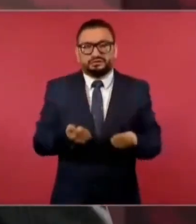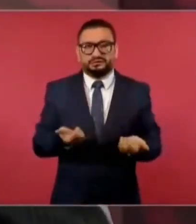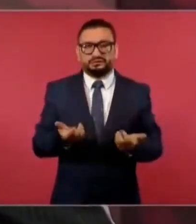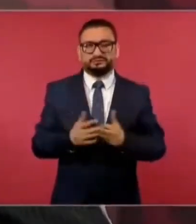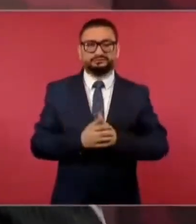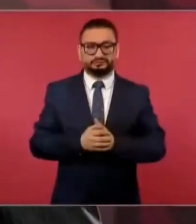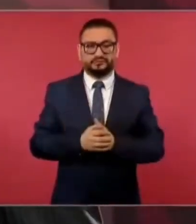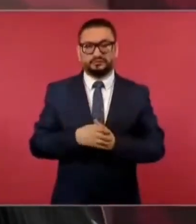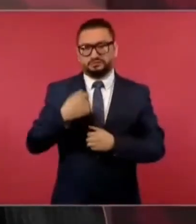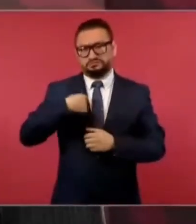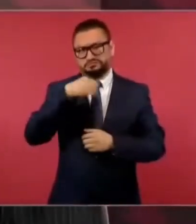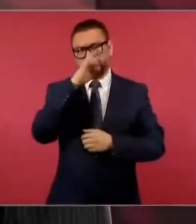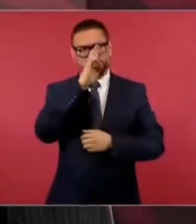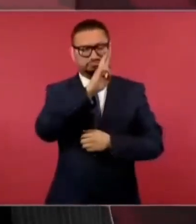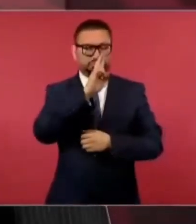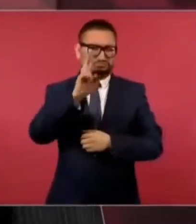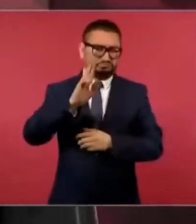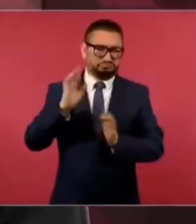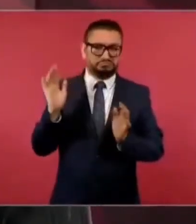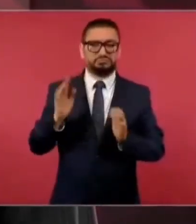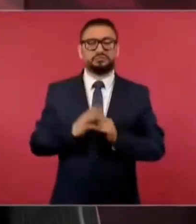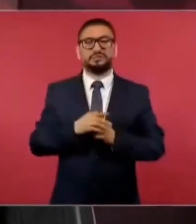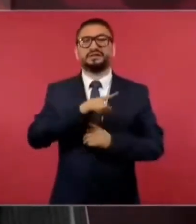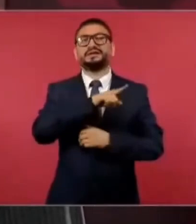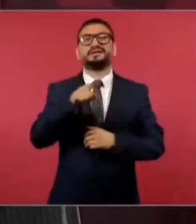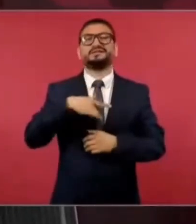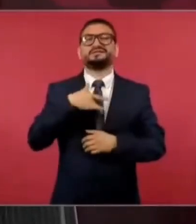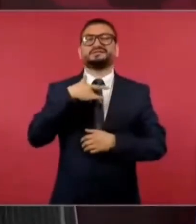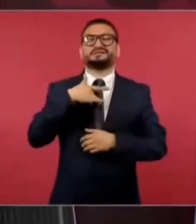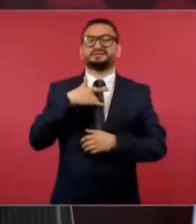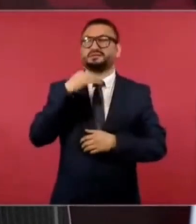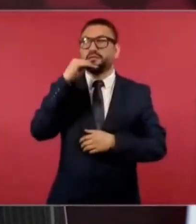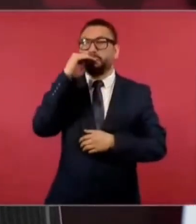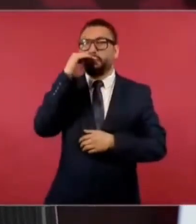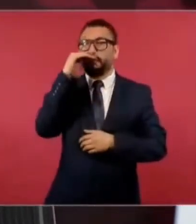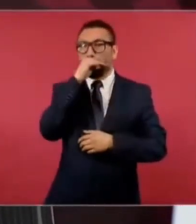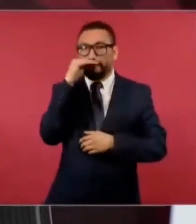y los respeto. Les molesta la gratuidad,